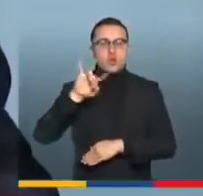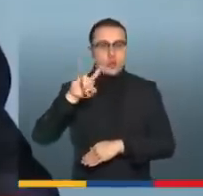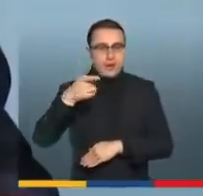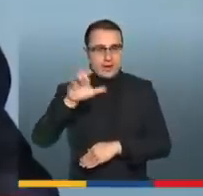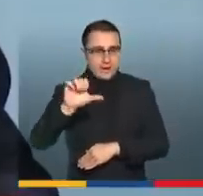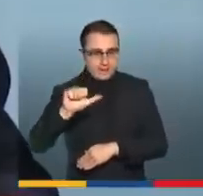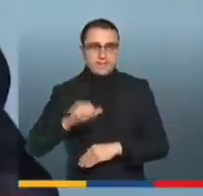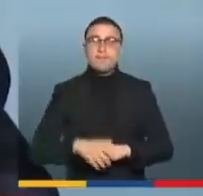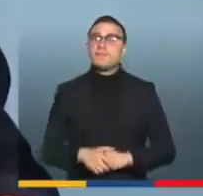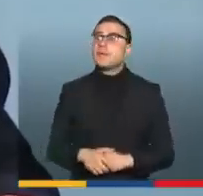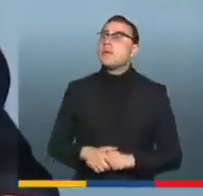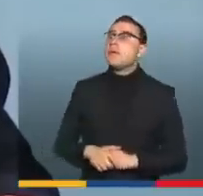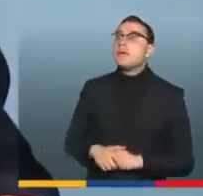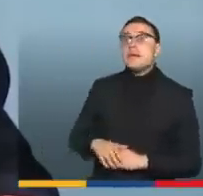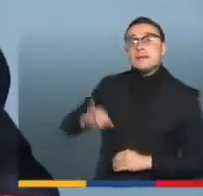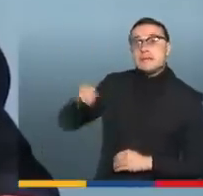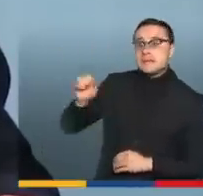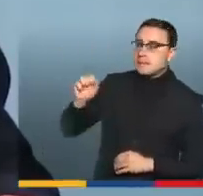James